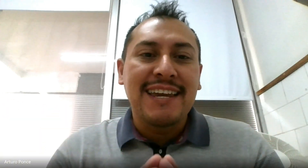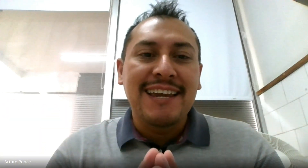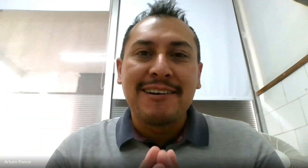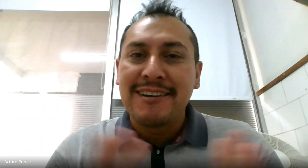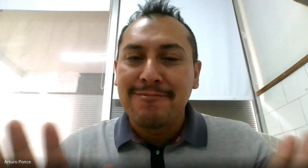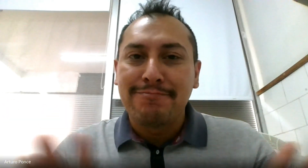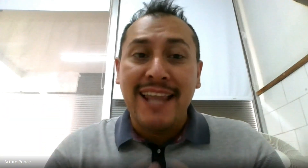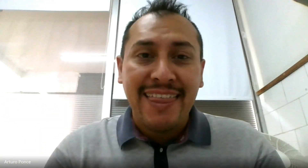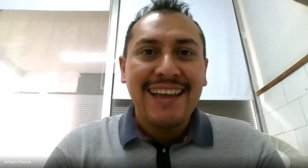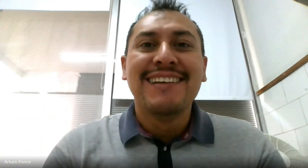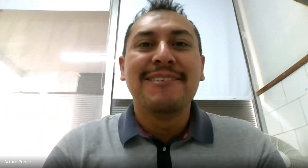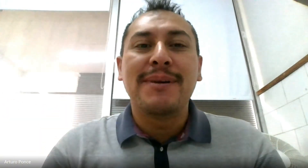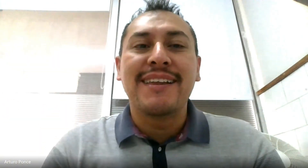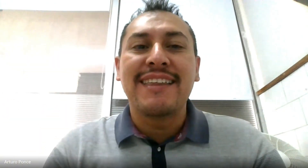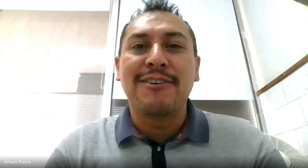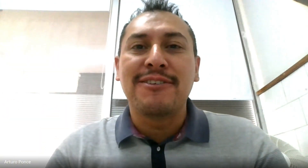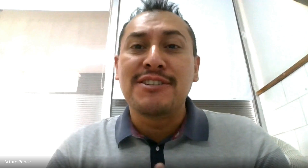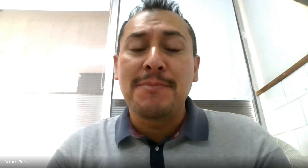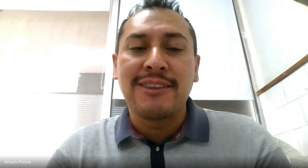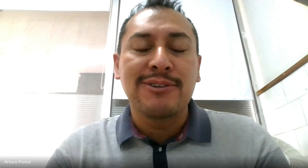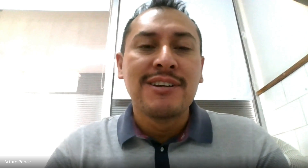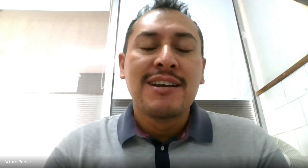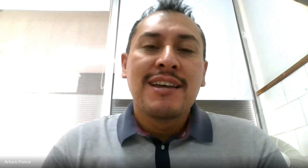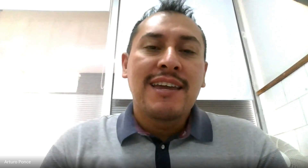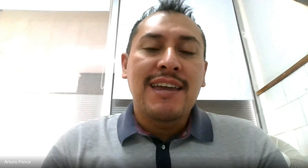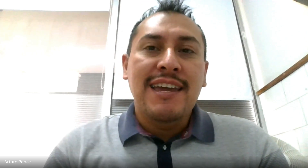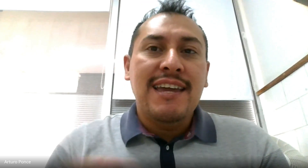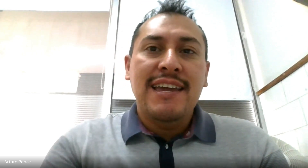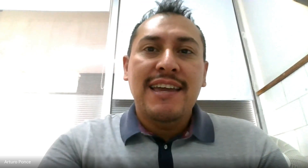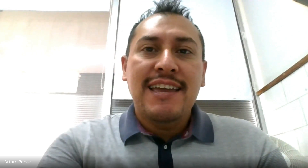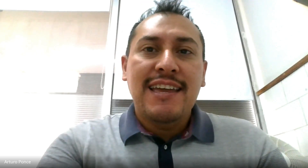prácticamente nada, ¿verdad? De conocimiento.